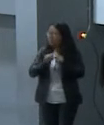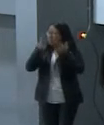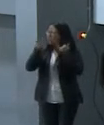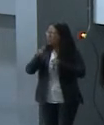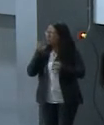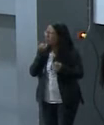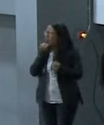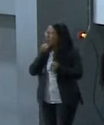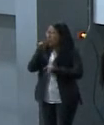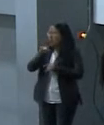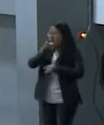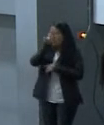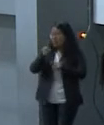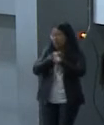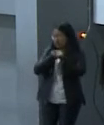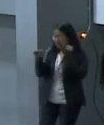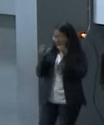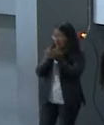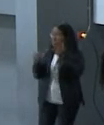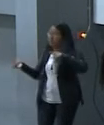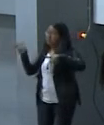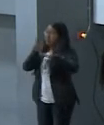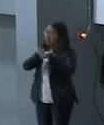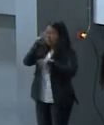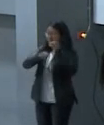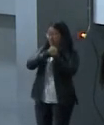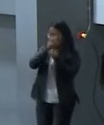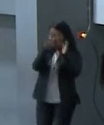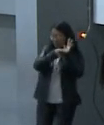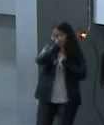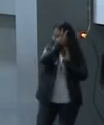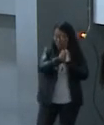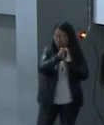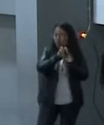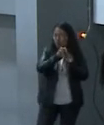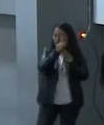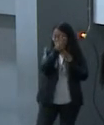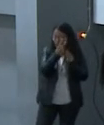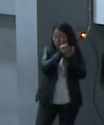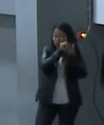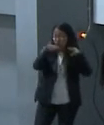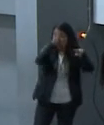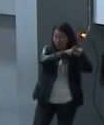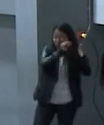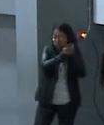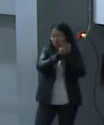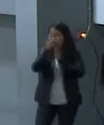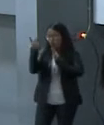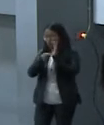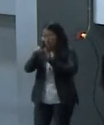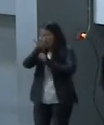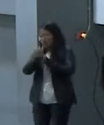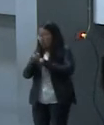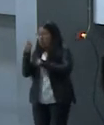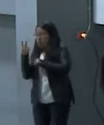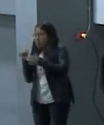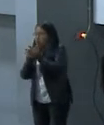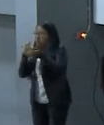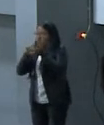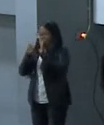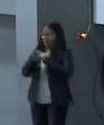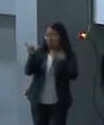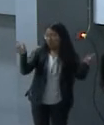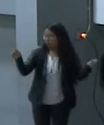las 6 semanas que se logró para recuperar el 2018-2 y con el 2019-1 y 2019-2 tenemos 43